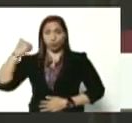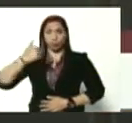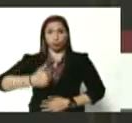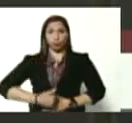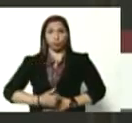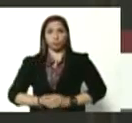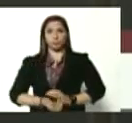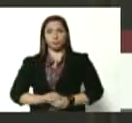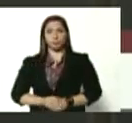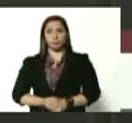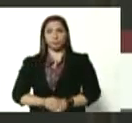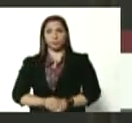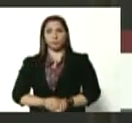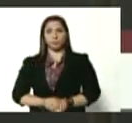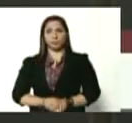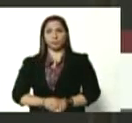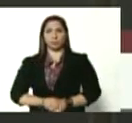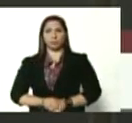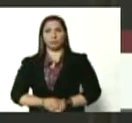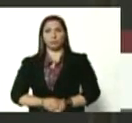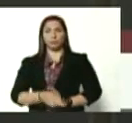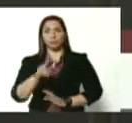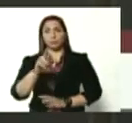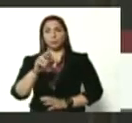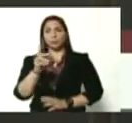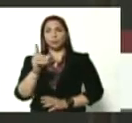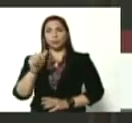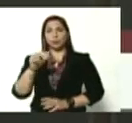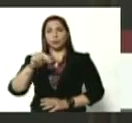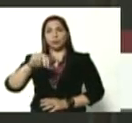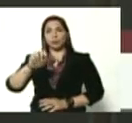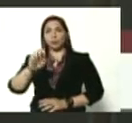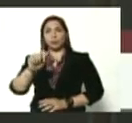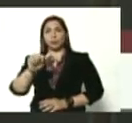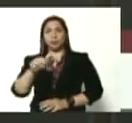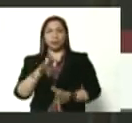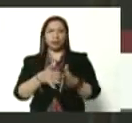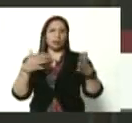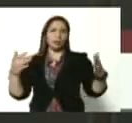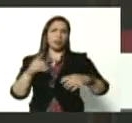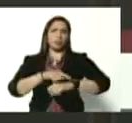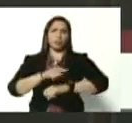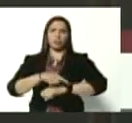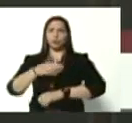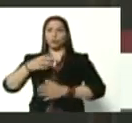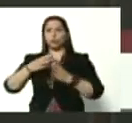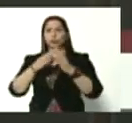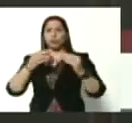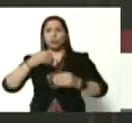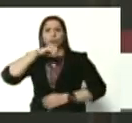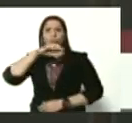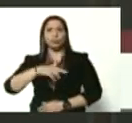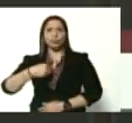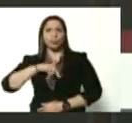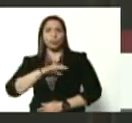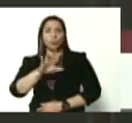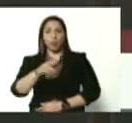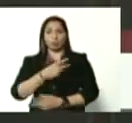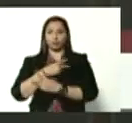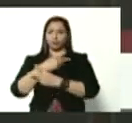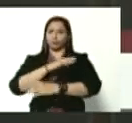vista planeta estuvo en los grandes momentos de toda la historia de nuestro país la valentía toda la prueba